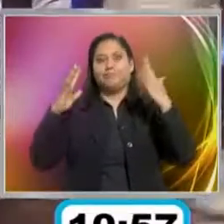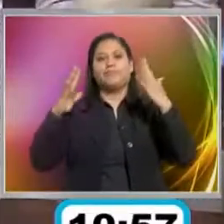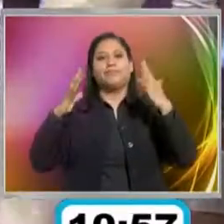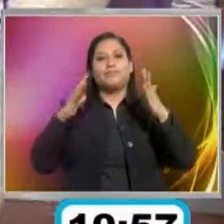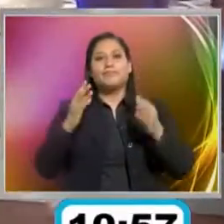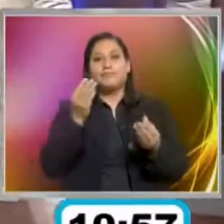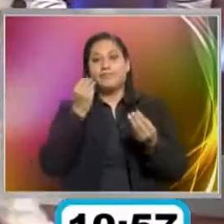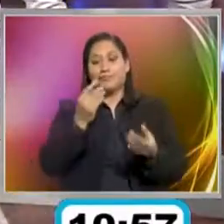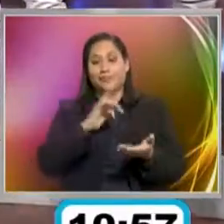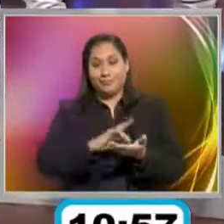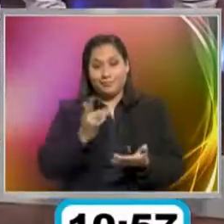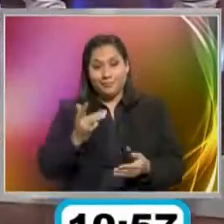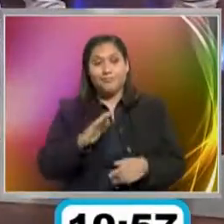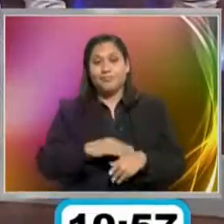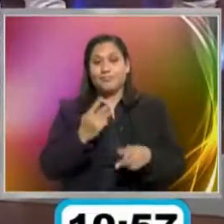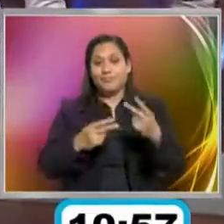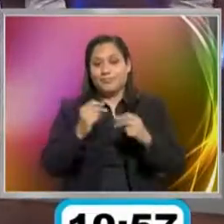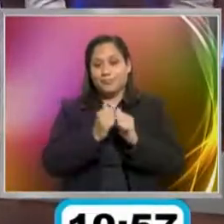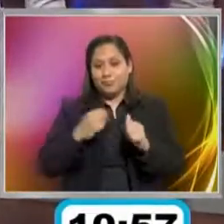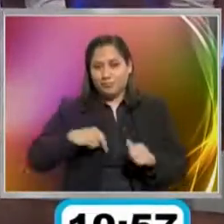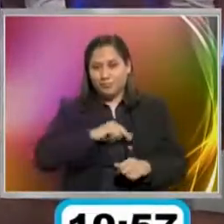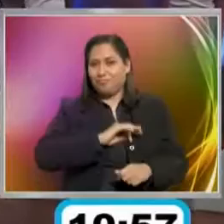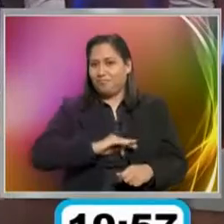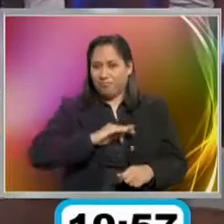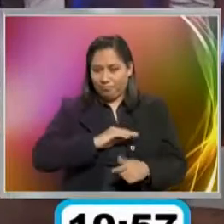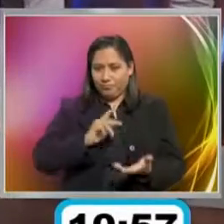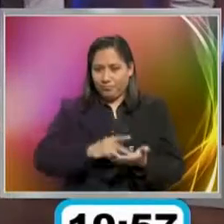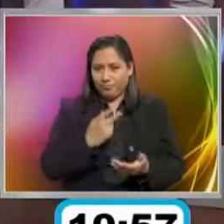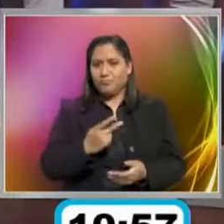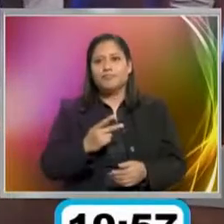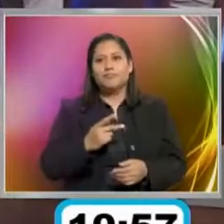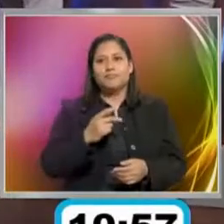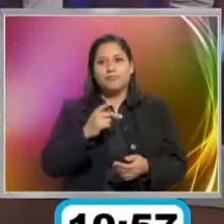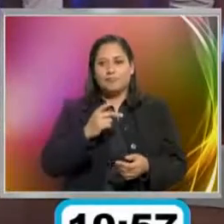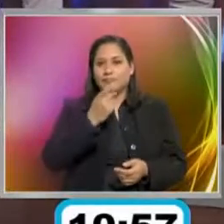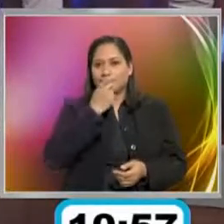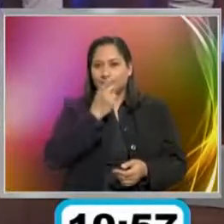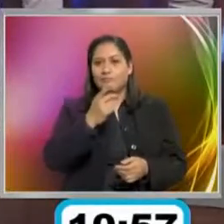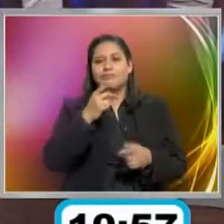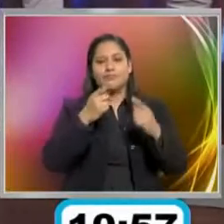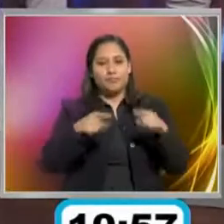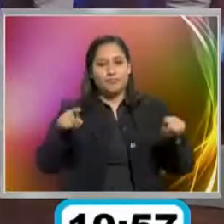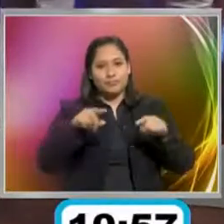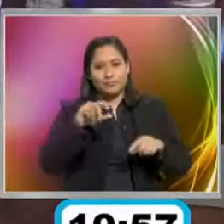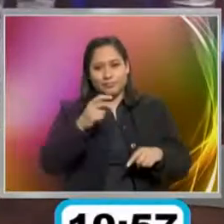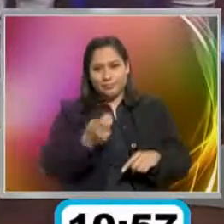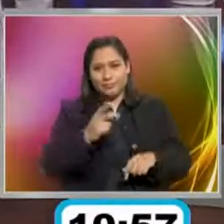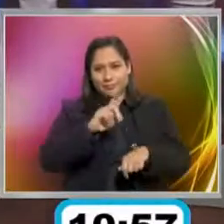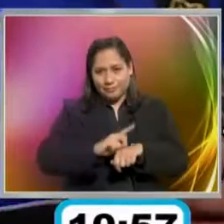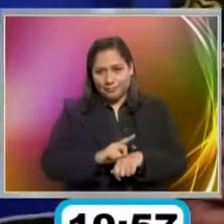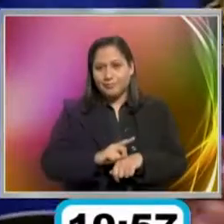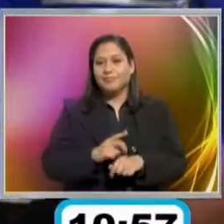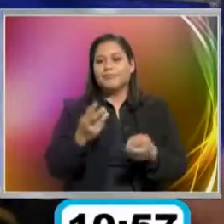Wow, muchísimas gracias por haber estado con nosotros y felicidades de nuevo, no me canso de decirlo, a los músicos en este día Ay, de en el